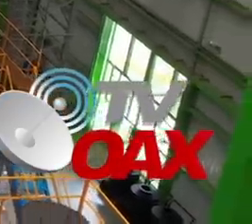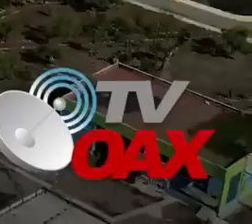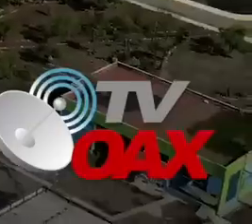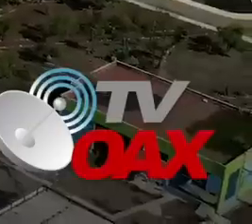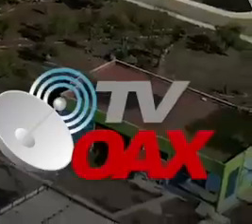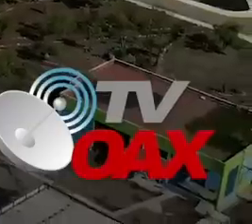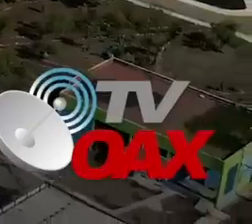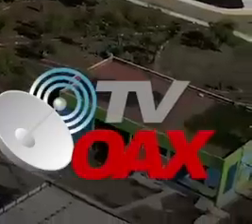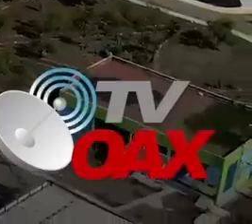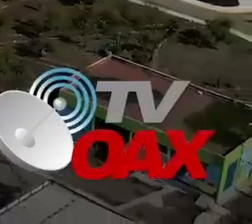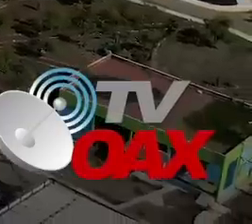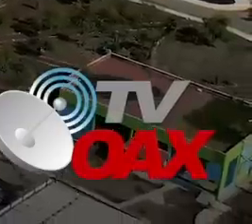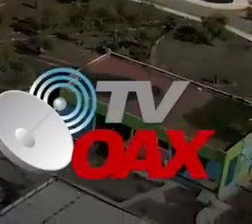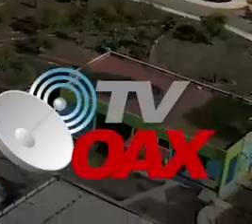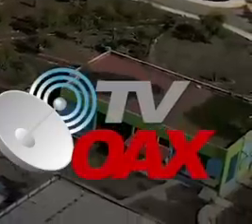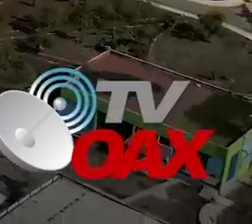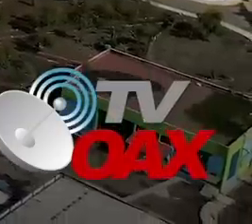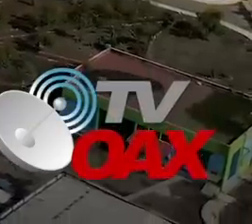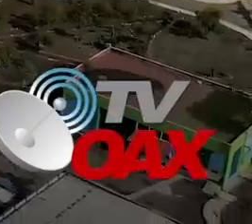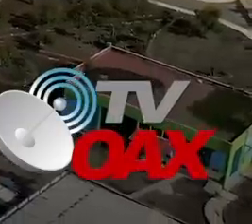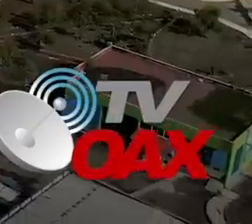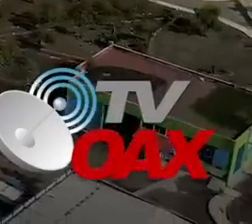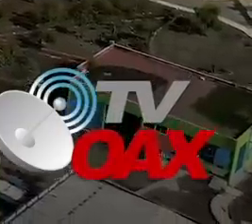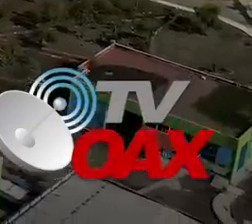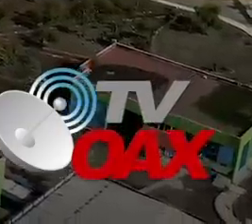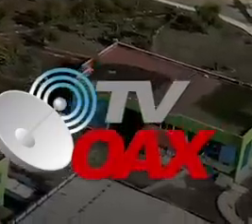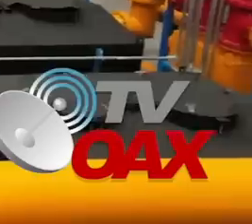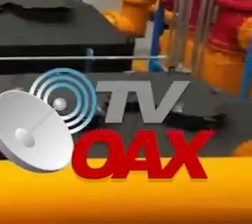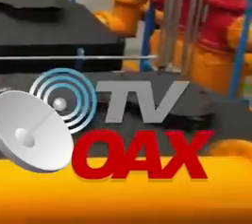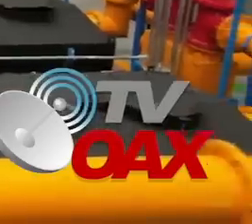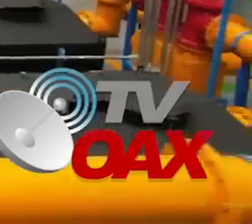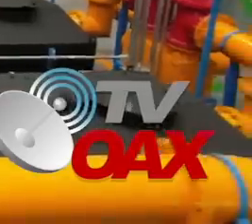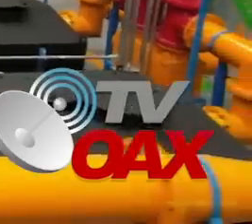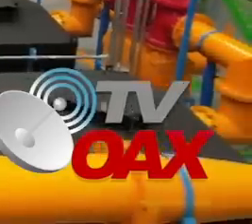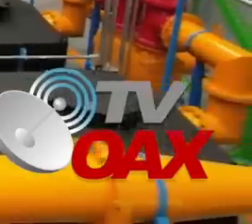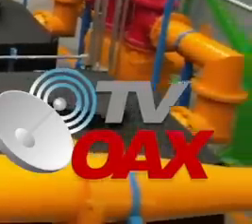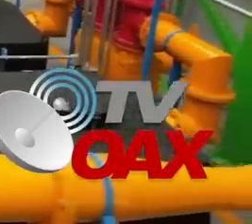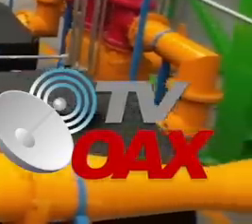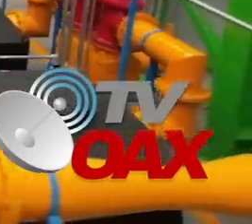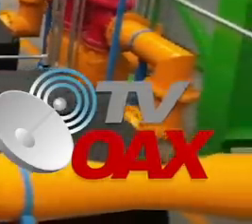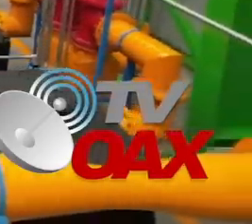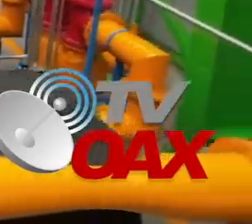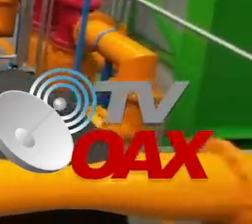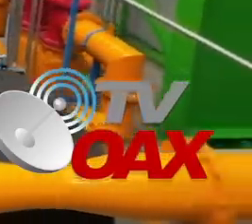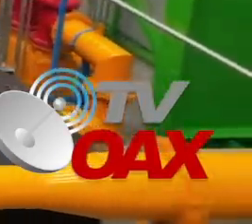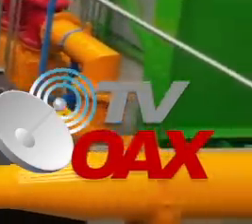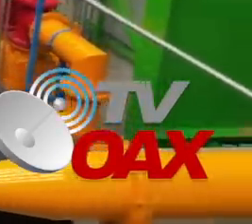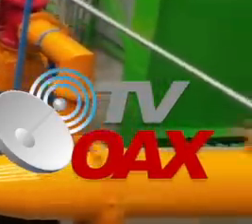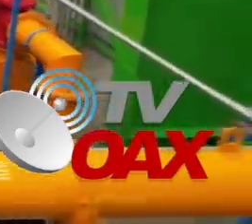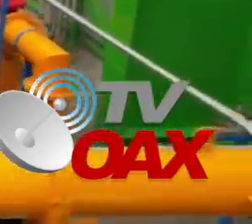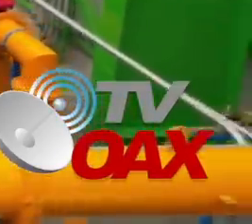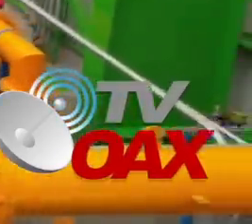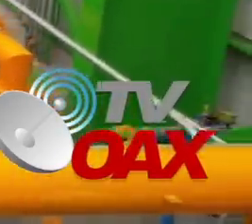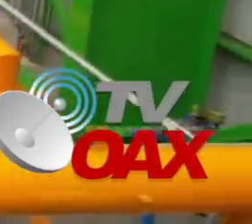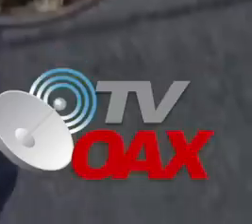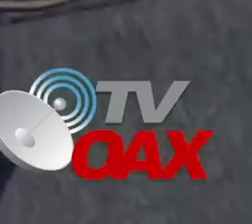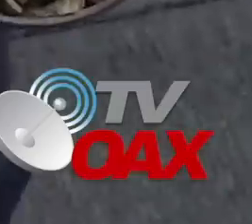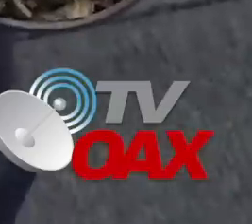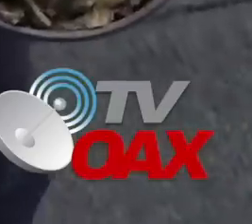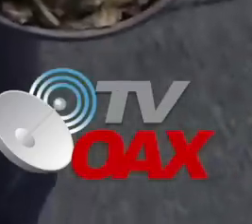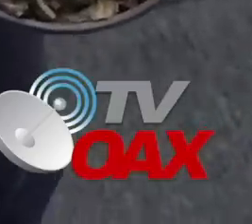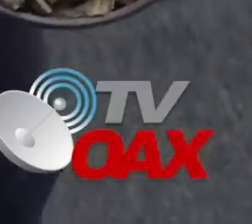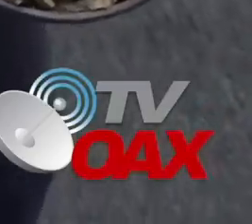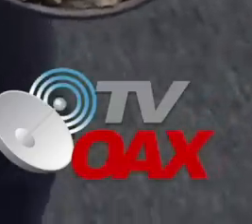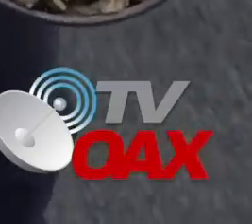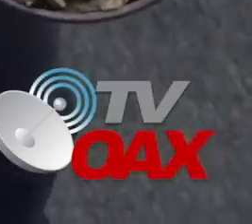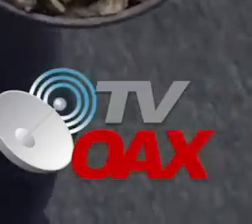procesar 72 toneladas de materia orgánica húmeda al día y aproximadamente 25 toneladas de